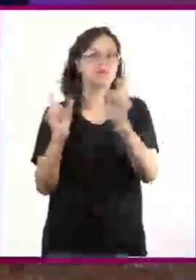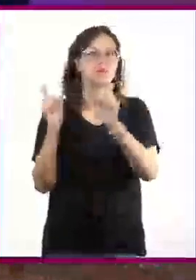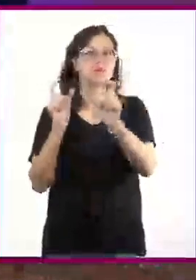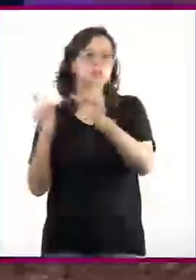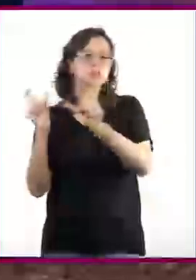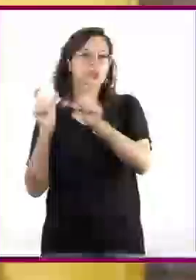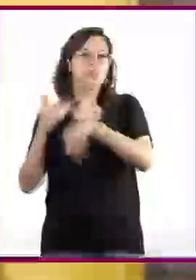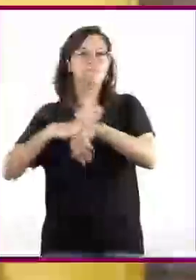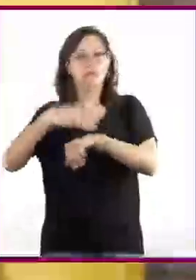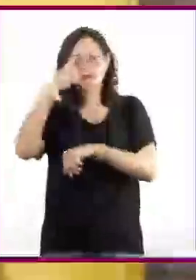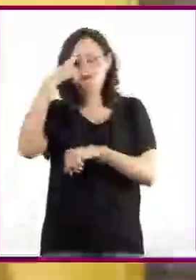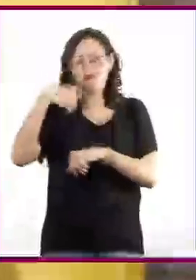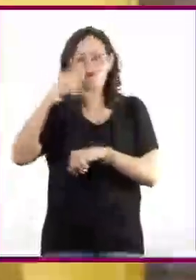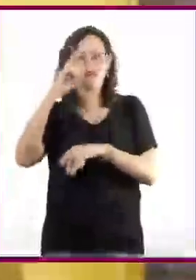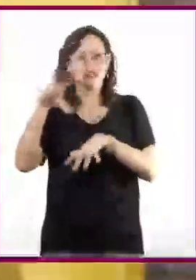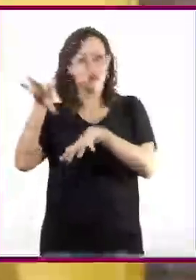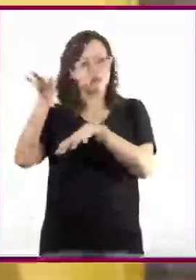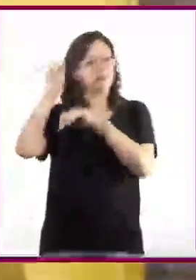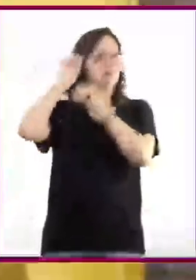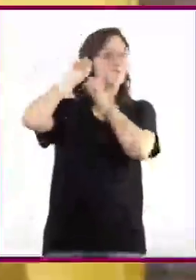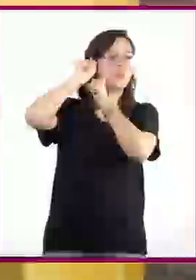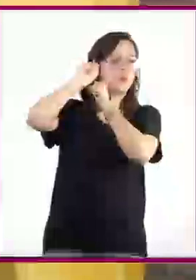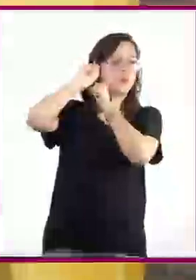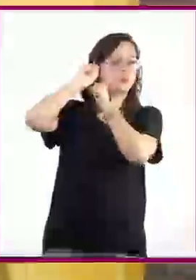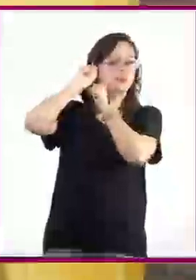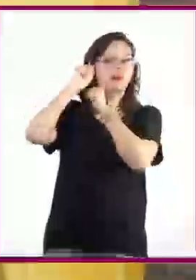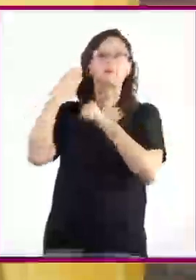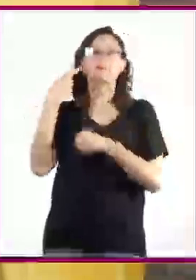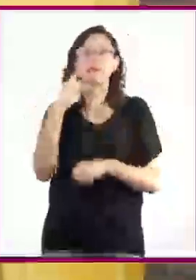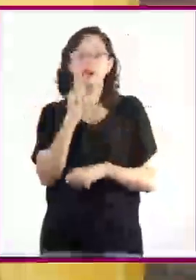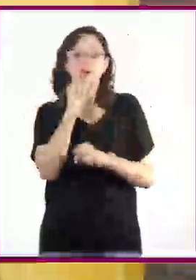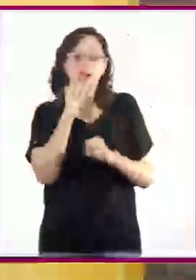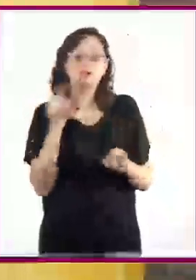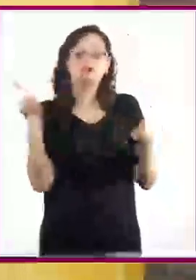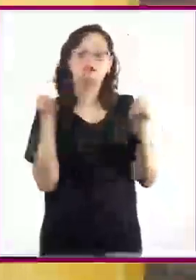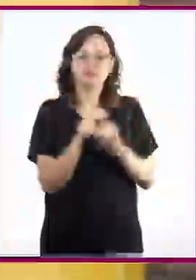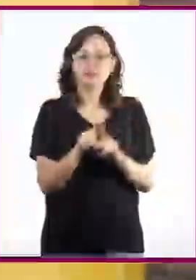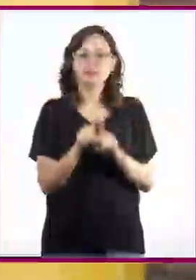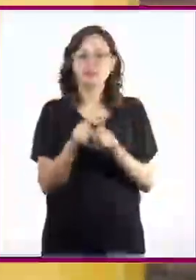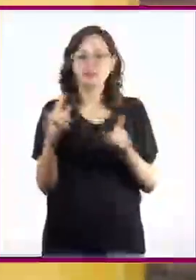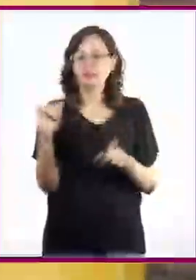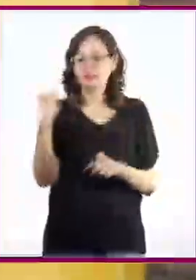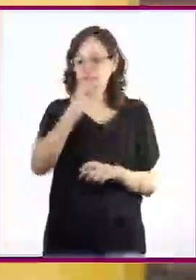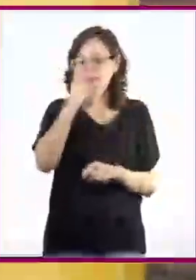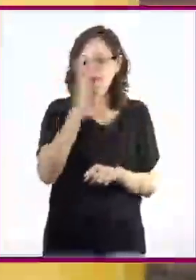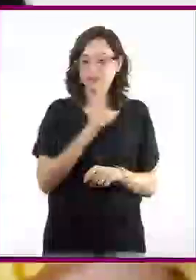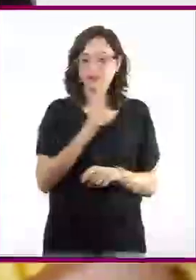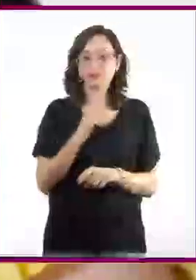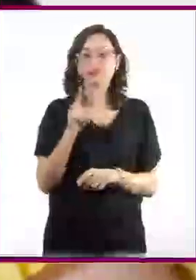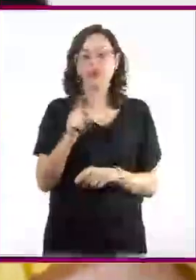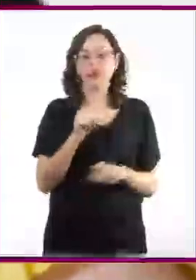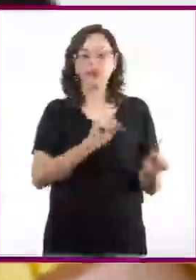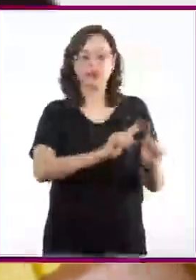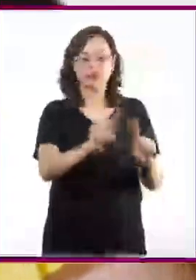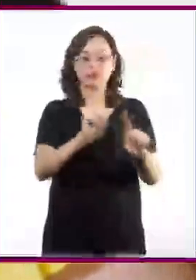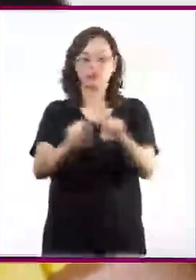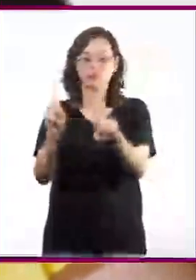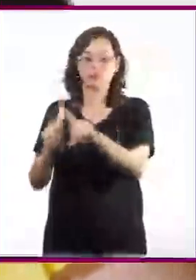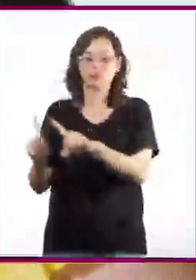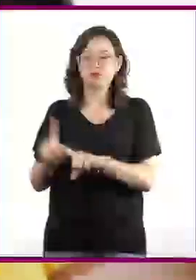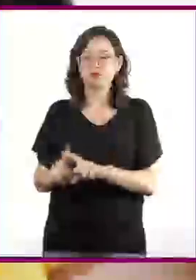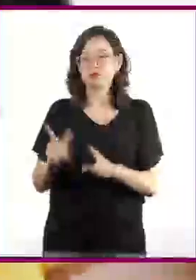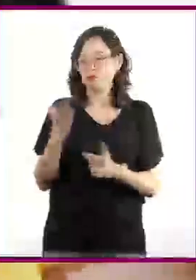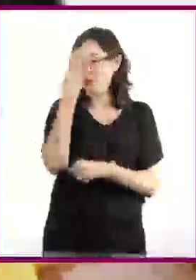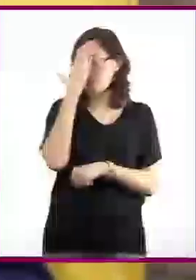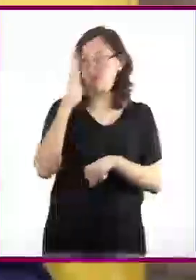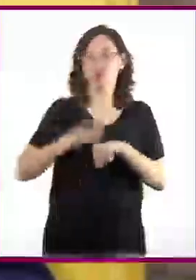iban quedando, digamos, atrapadas en la oreja. Pero también hay imágenes fuertes como esta de estos versos que te digo, que